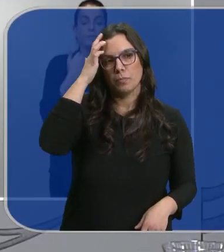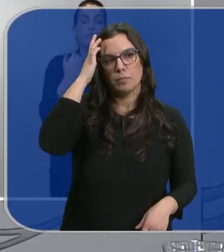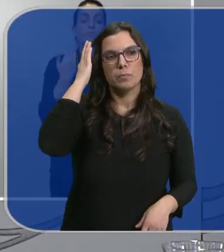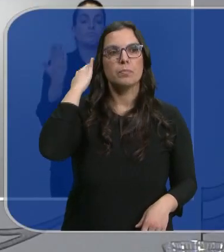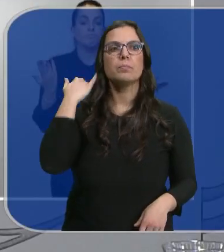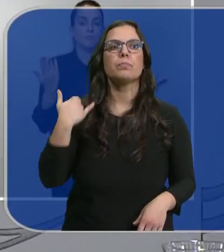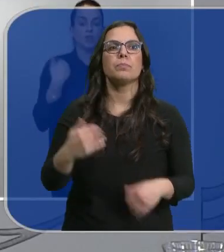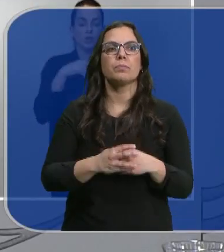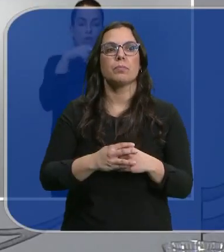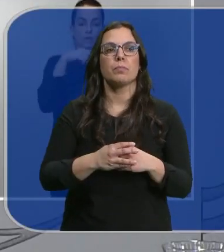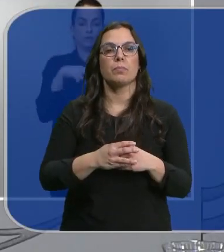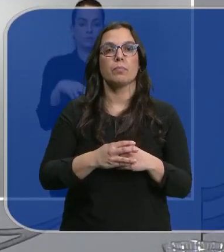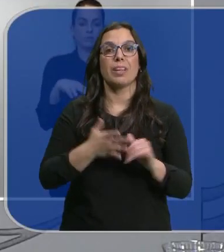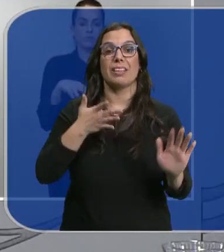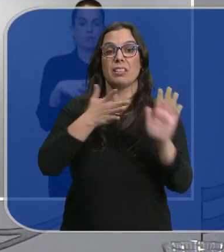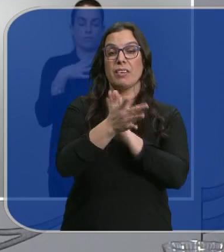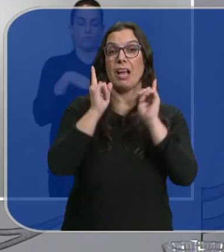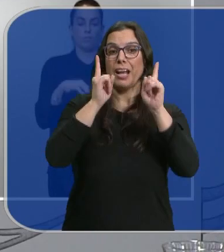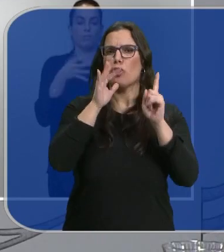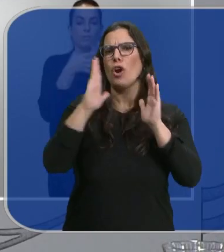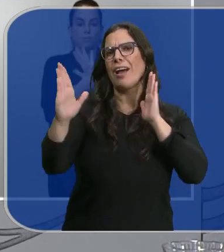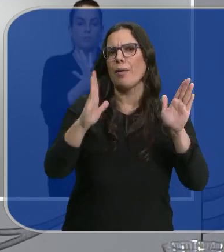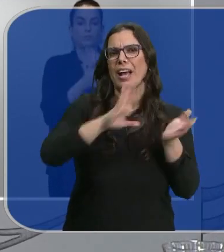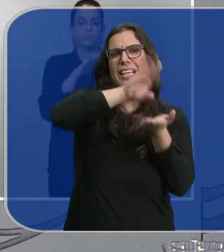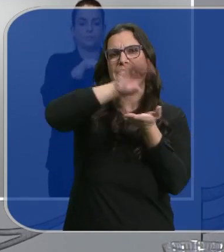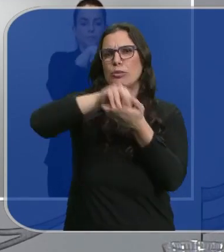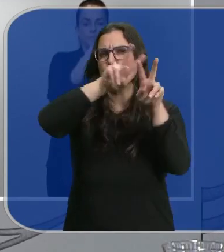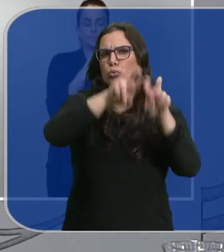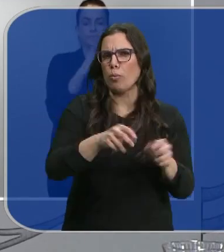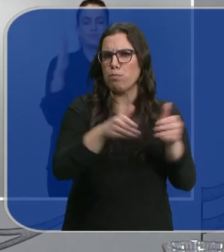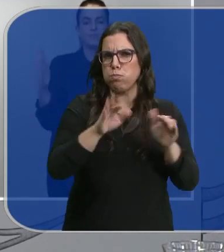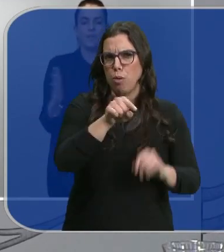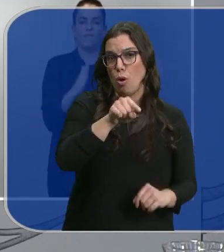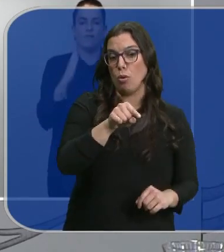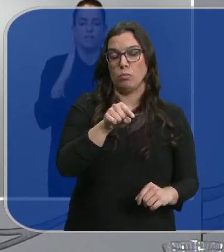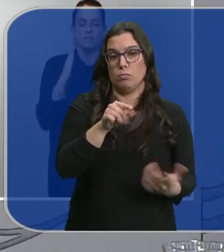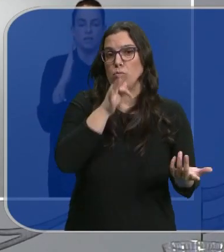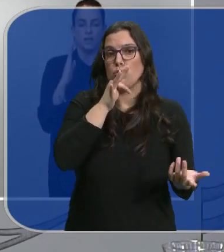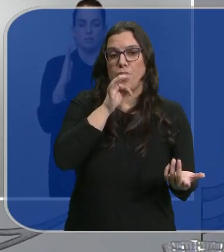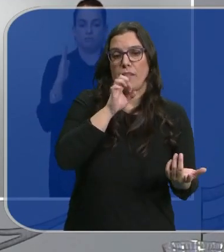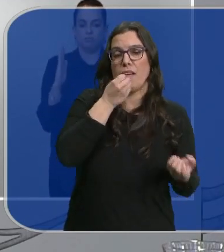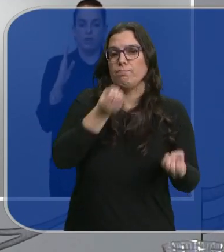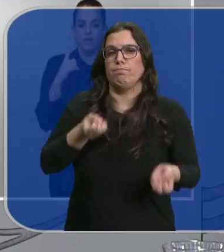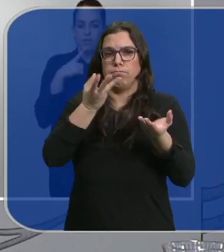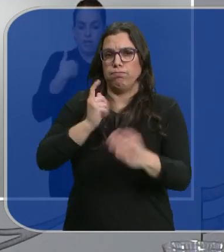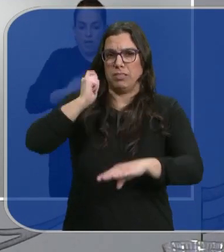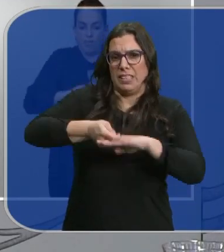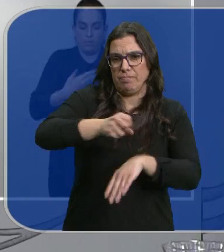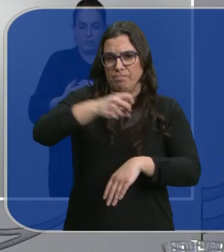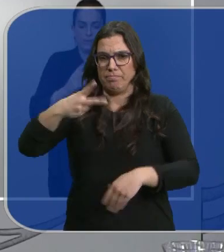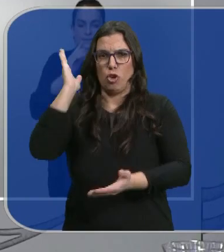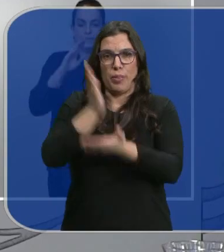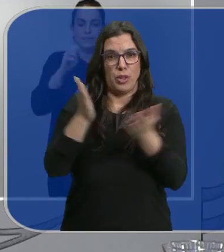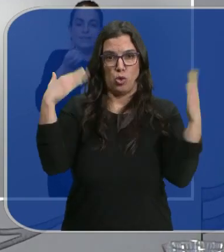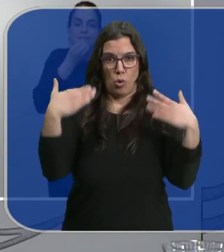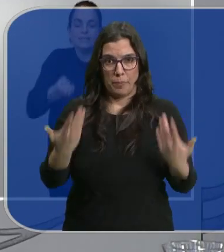Se trata de un caso en fase de instrucción y, por tanto, donde todavía no hay sentencia, no hay